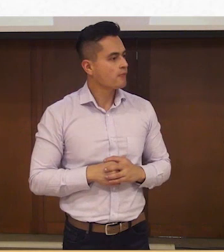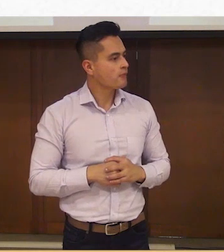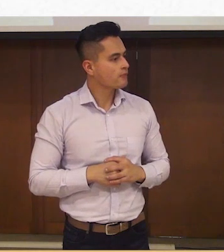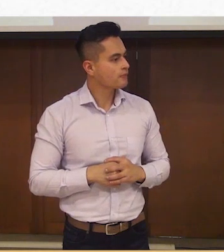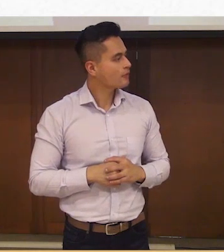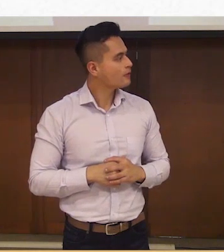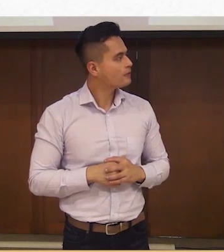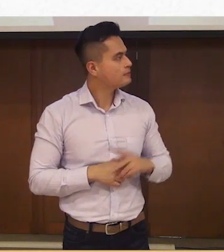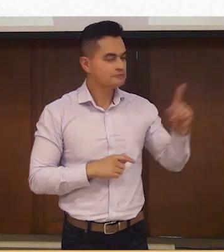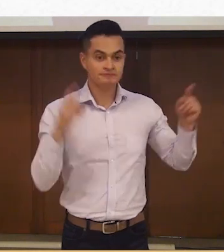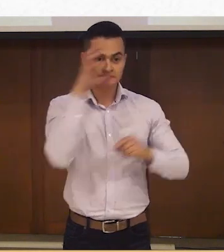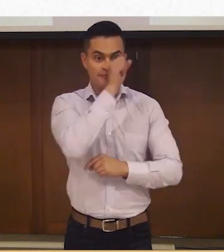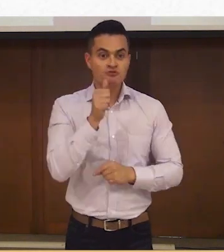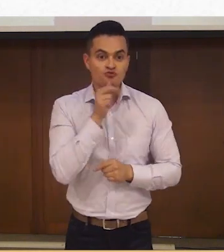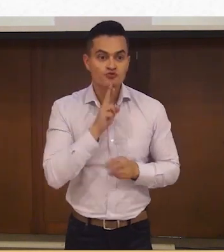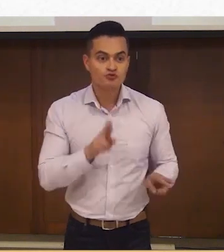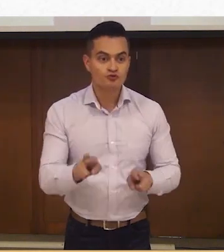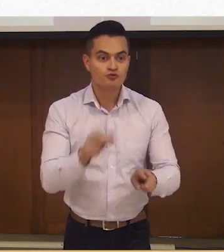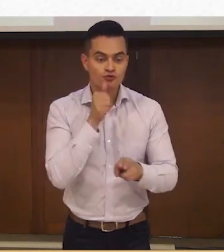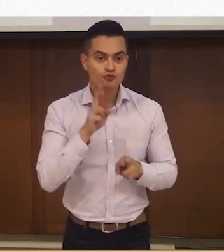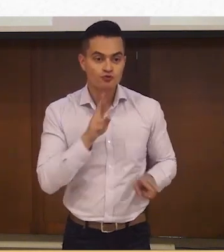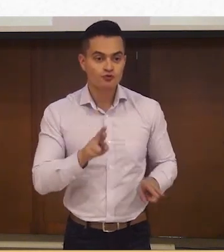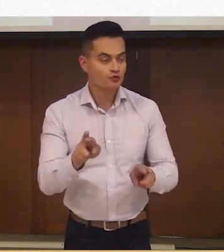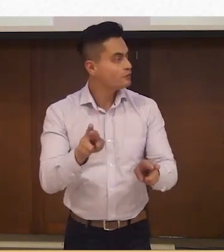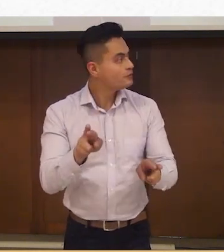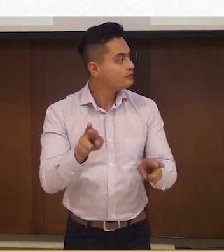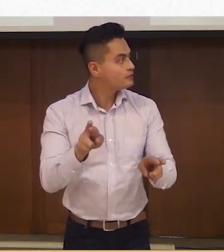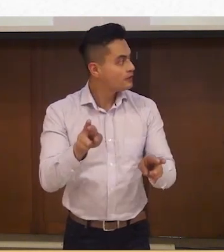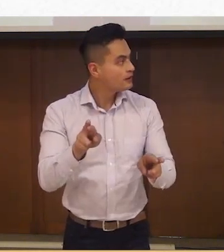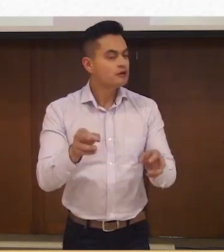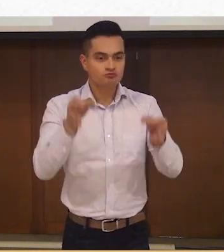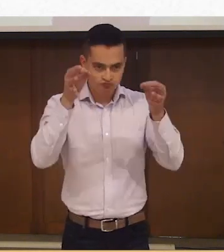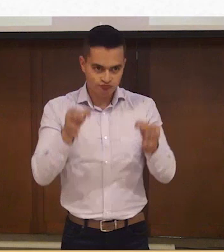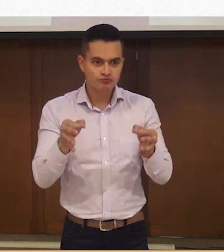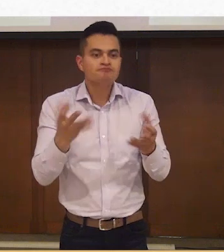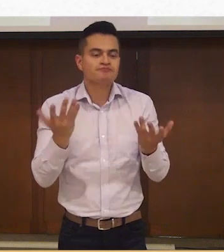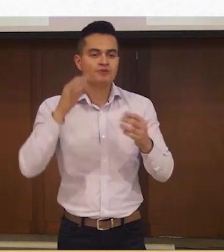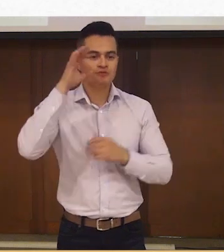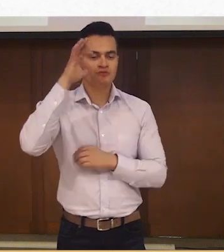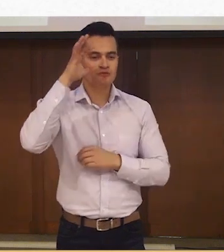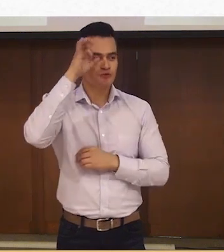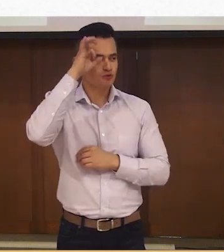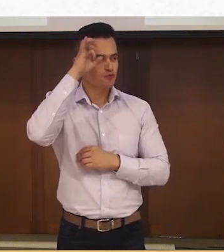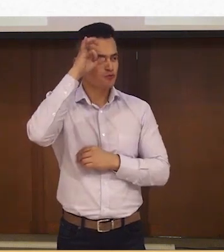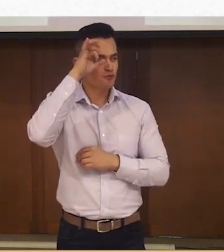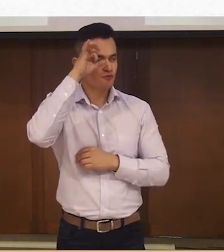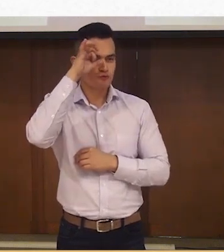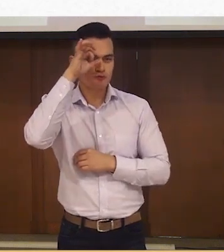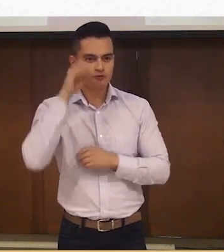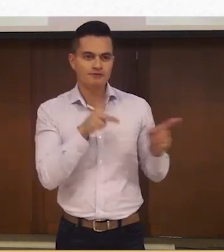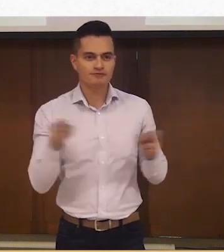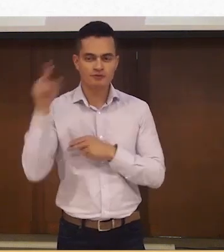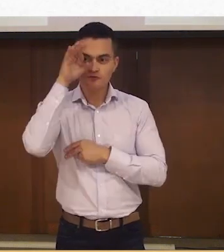acá el río no está dibujado en tinta, está en Photoshop. Y como ven,